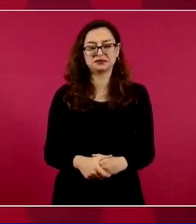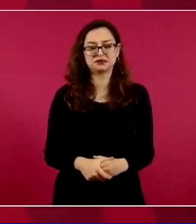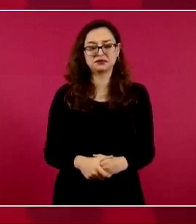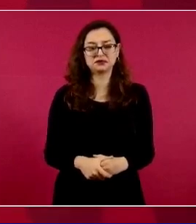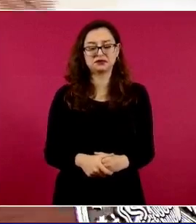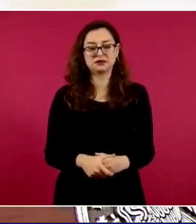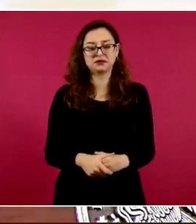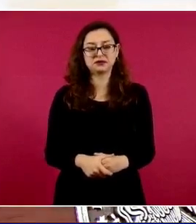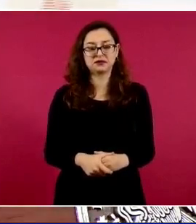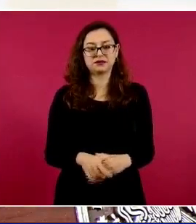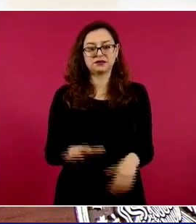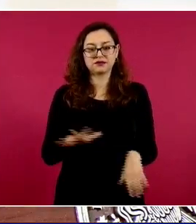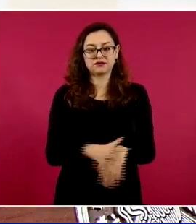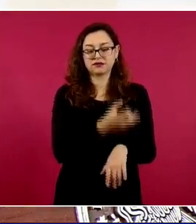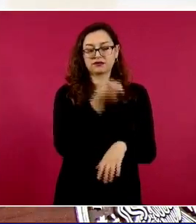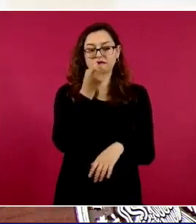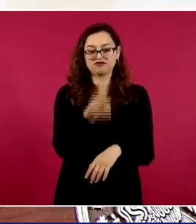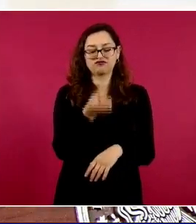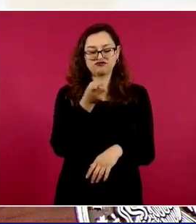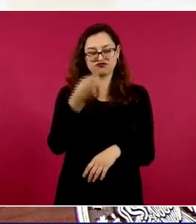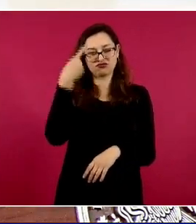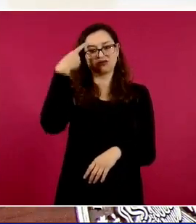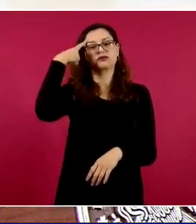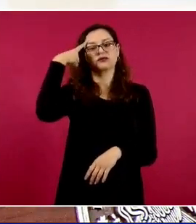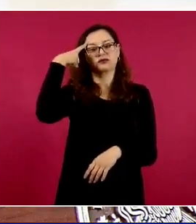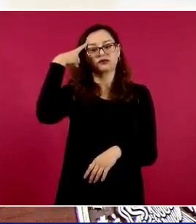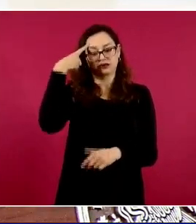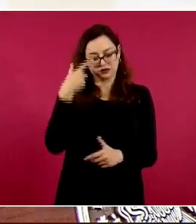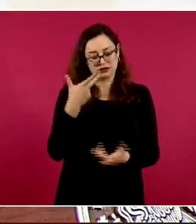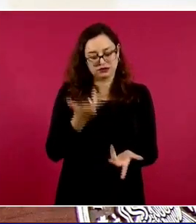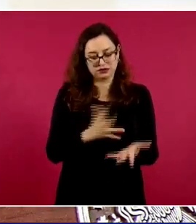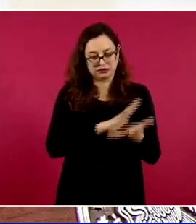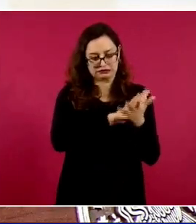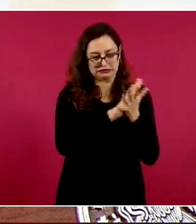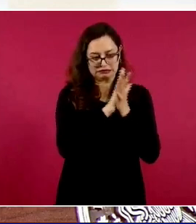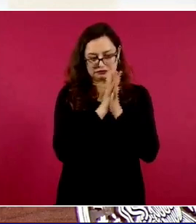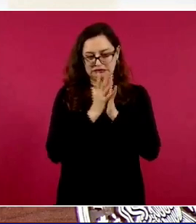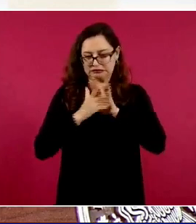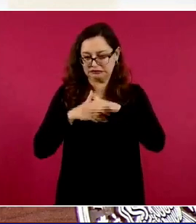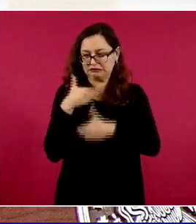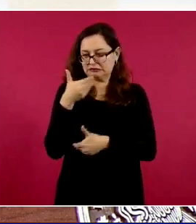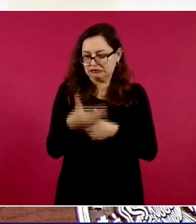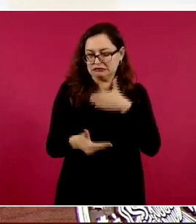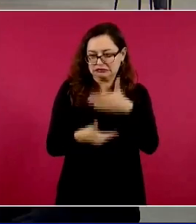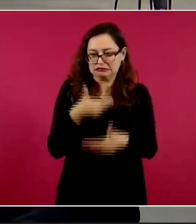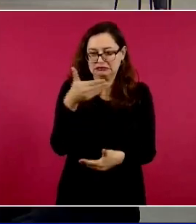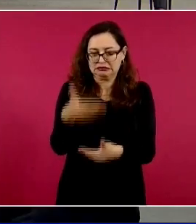Por eso es importante el proceso de transformación.